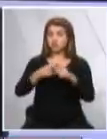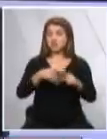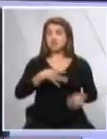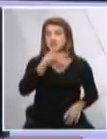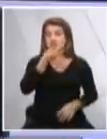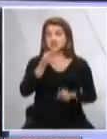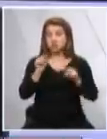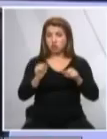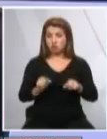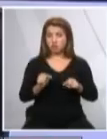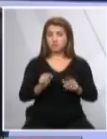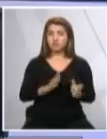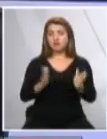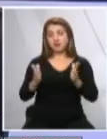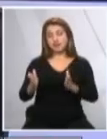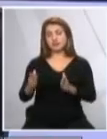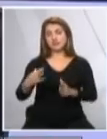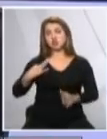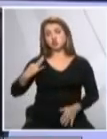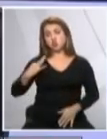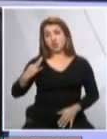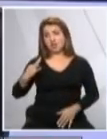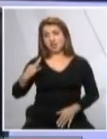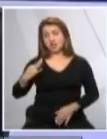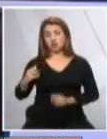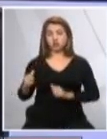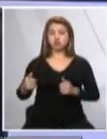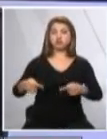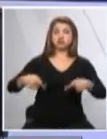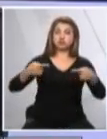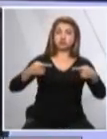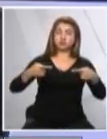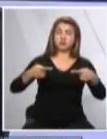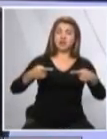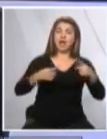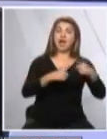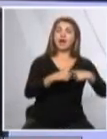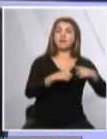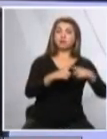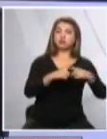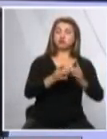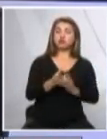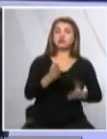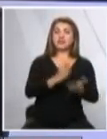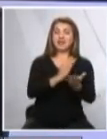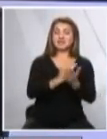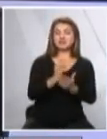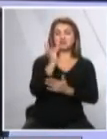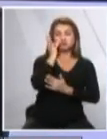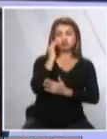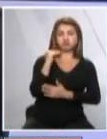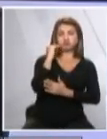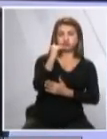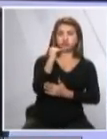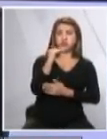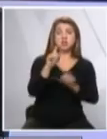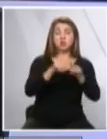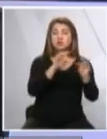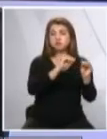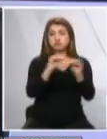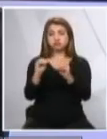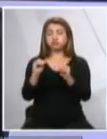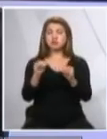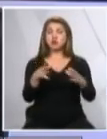hoy día es entre una ciudadanía contra el abuso de la élite. Y esa estructura es insustentable en el tiempo. La